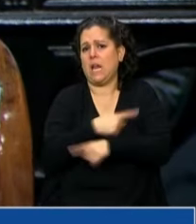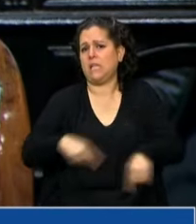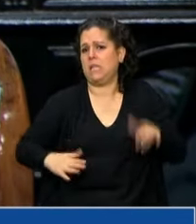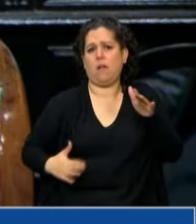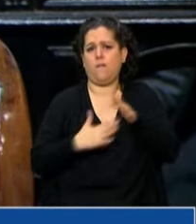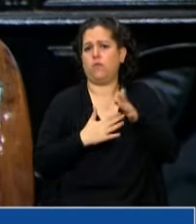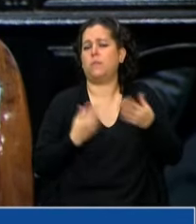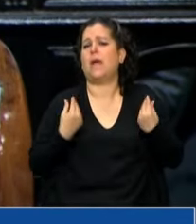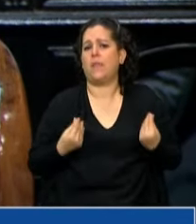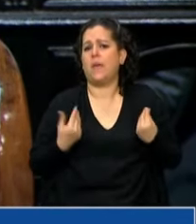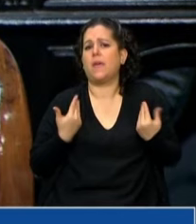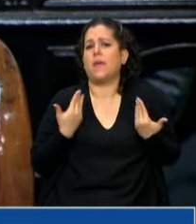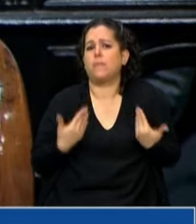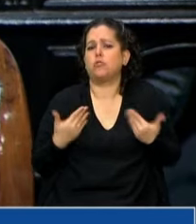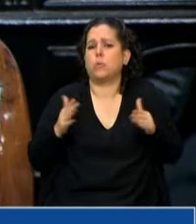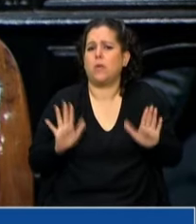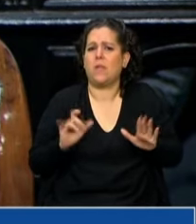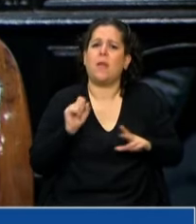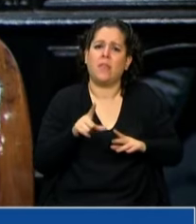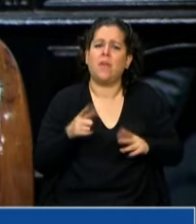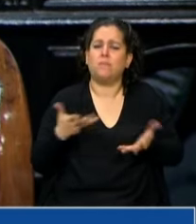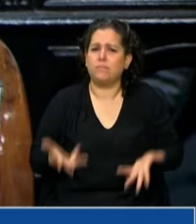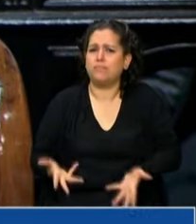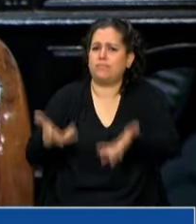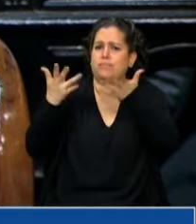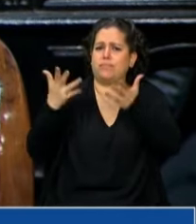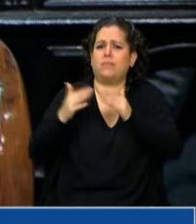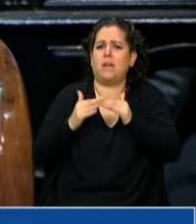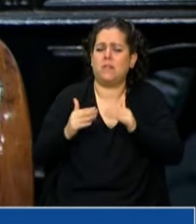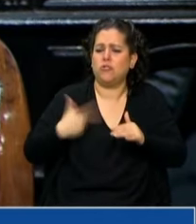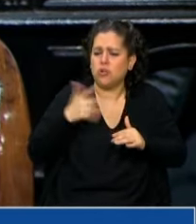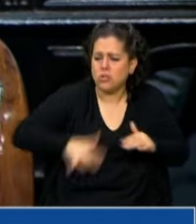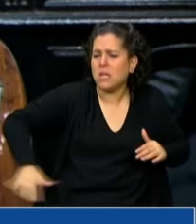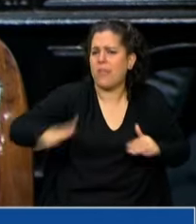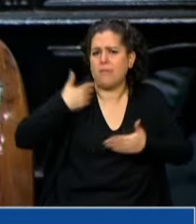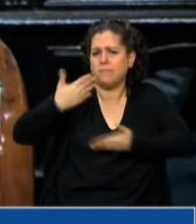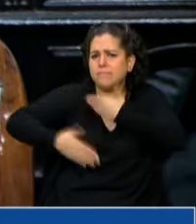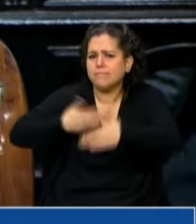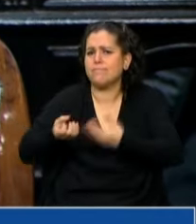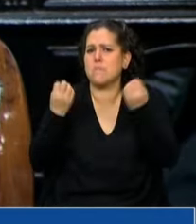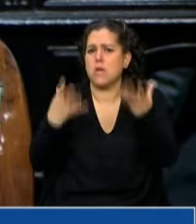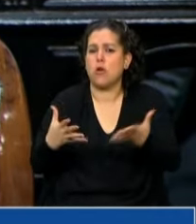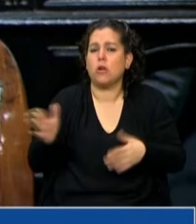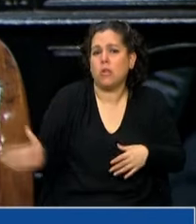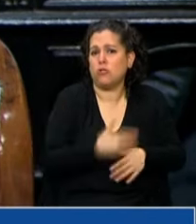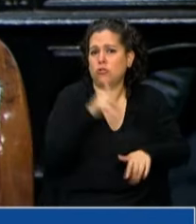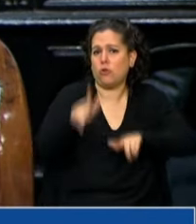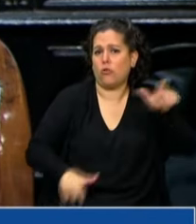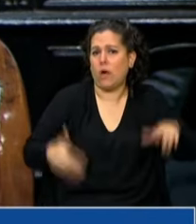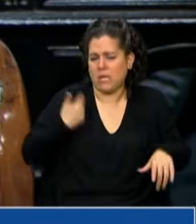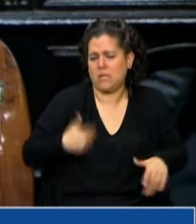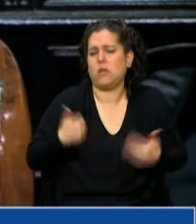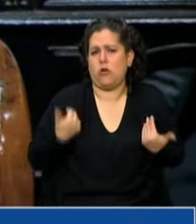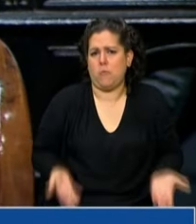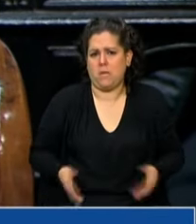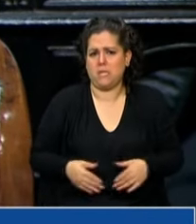fundamental de la posibilidad de crecimiento, de ascenso social que todos los argentinos y las argentinas nos